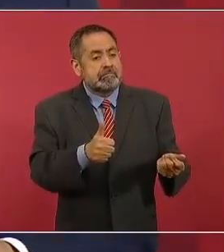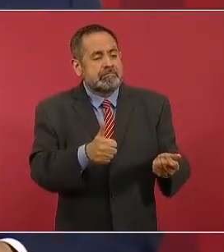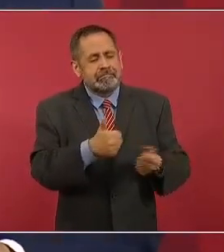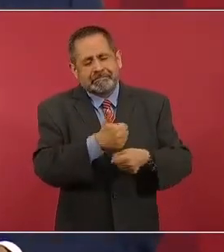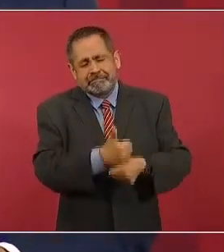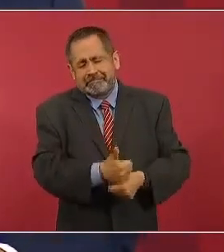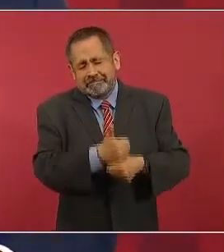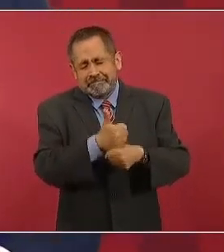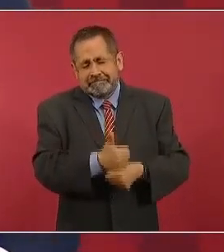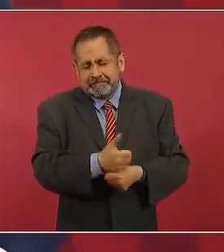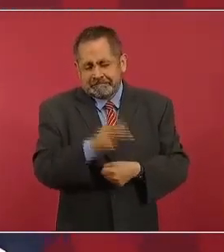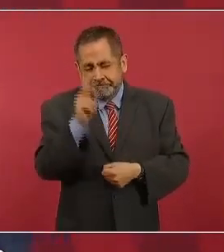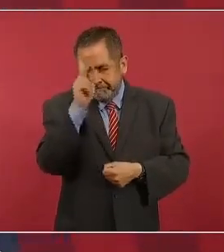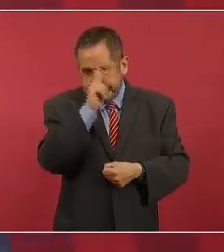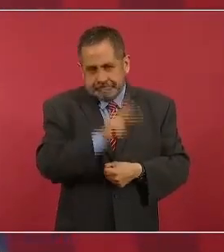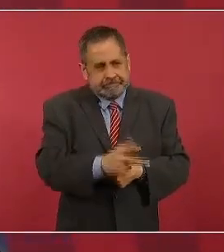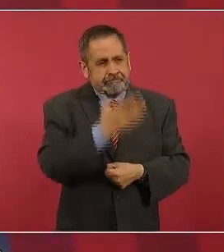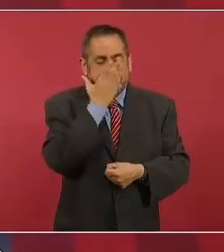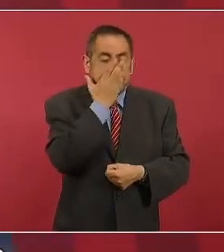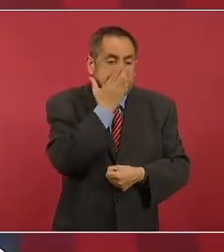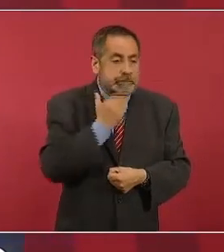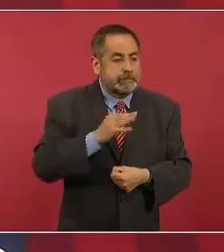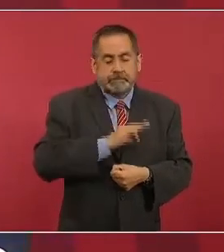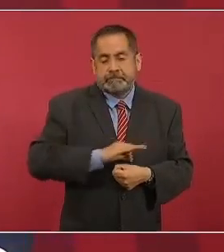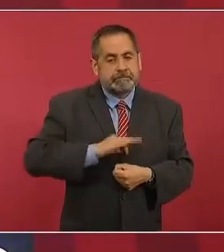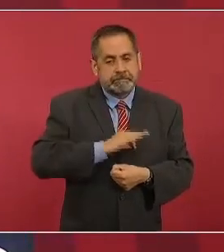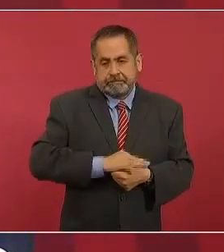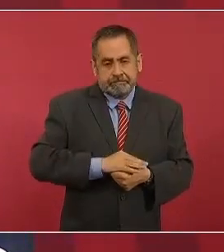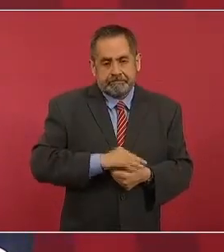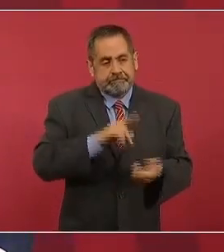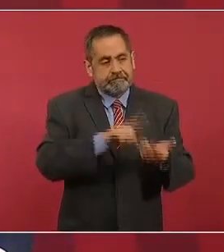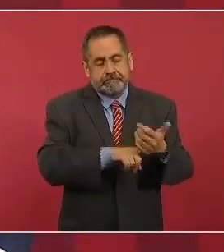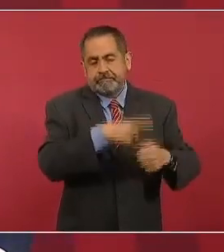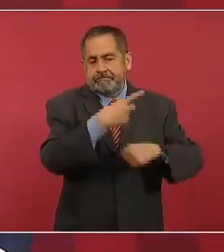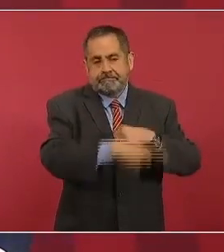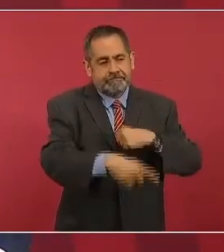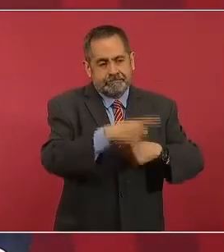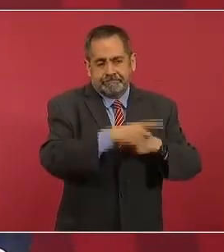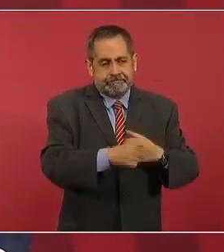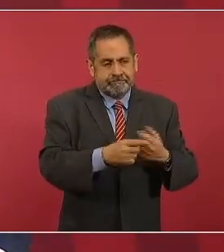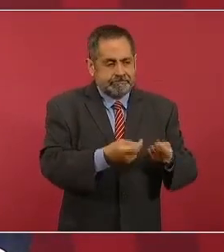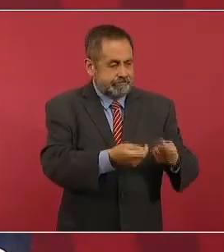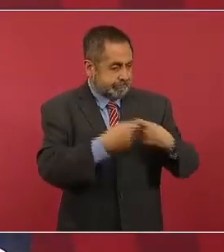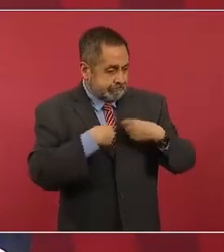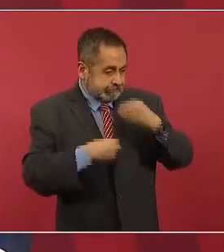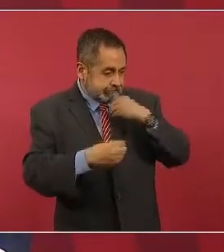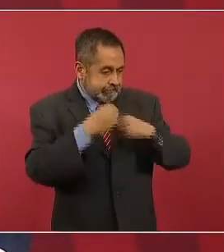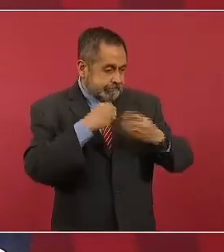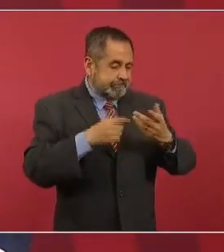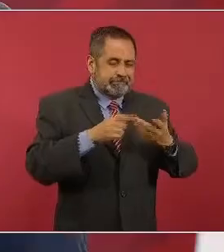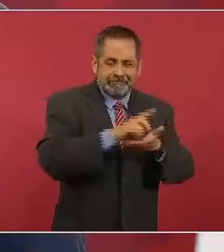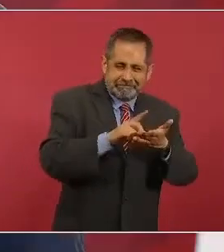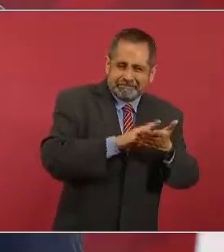infelicidad y que genera muchos daños al que